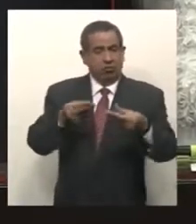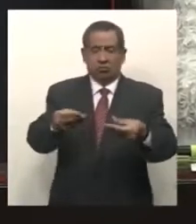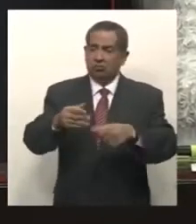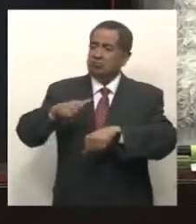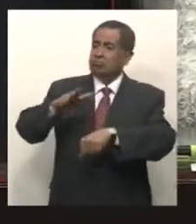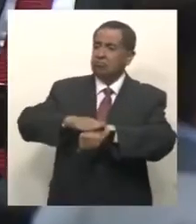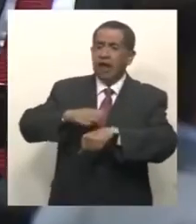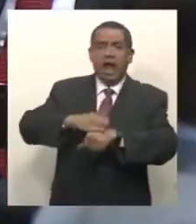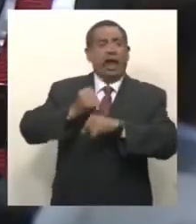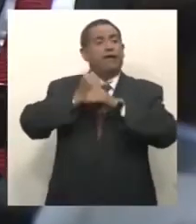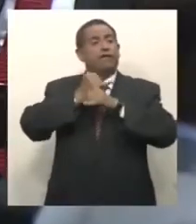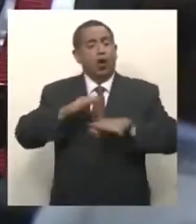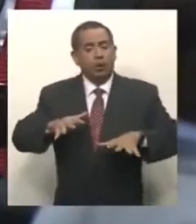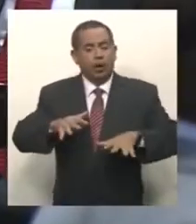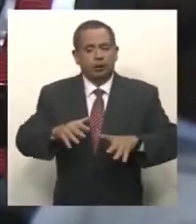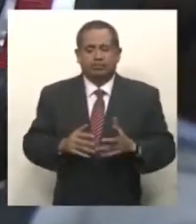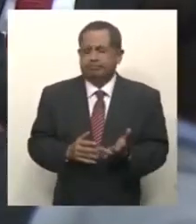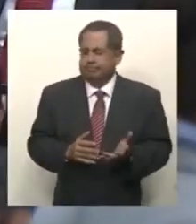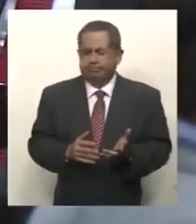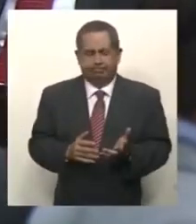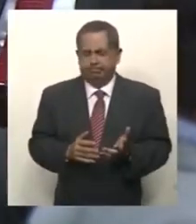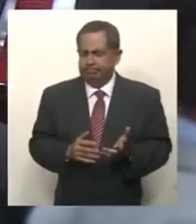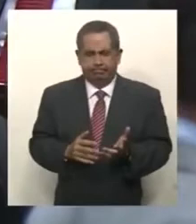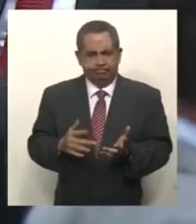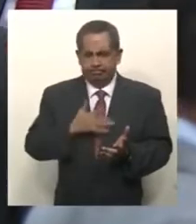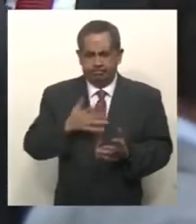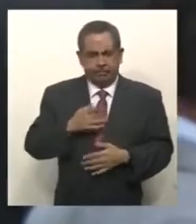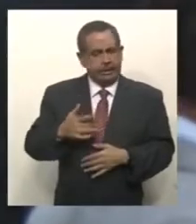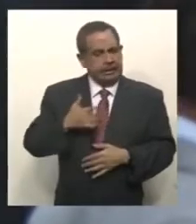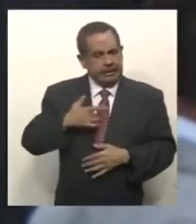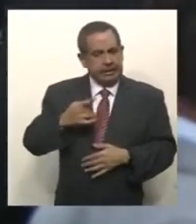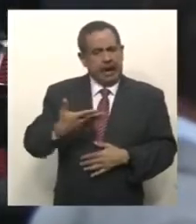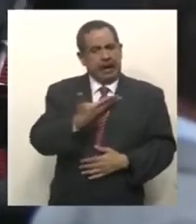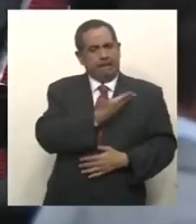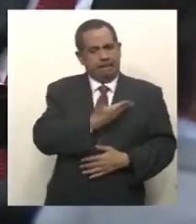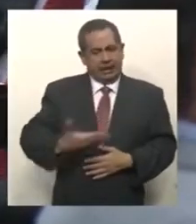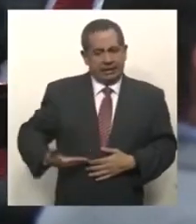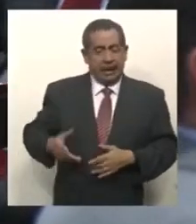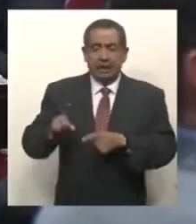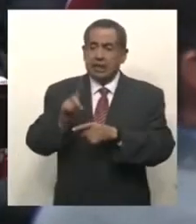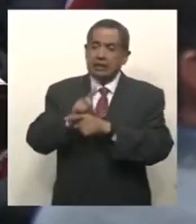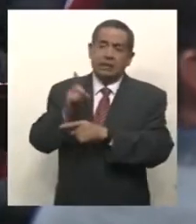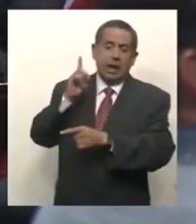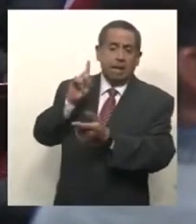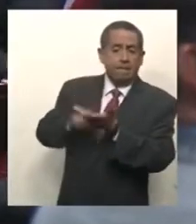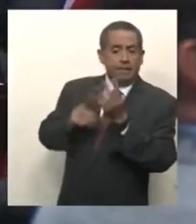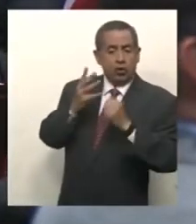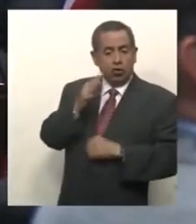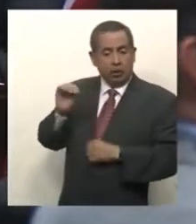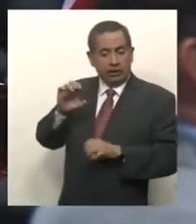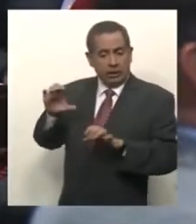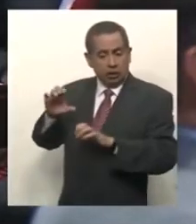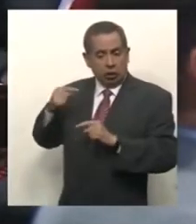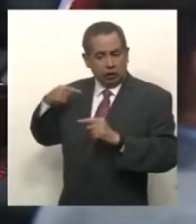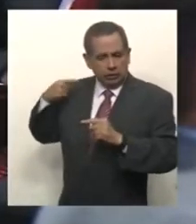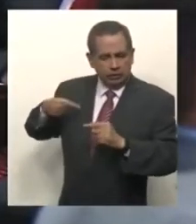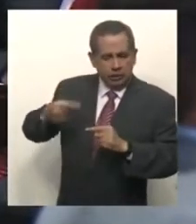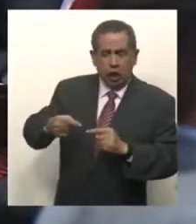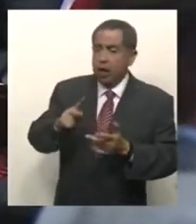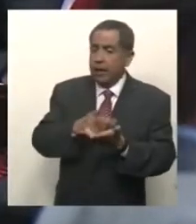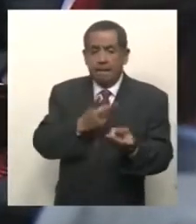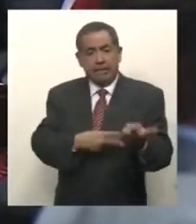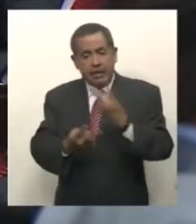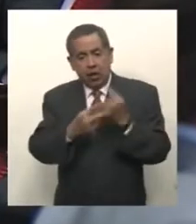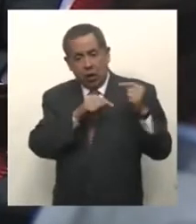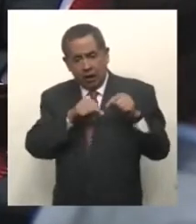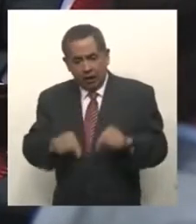llamándole informe. Me parece que los presidentes desde el siglo XX prácticamente todos vinieron al inicio